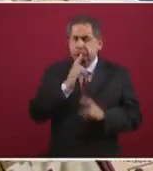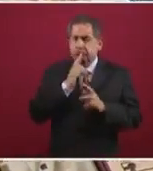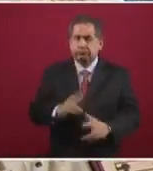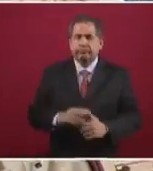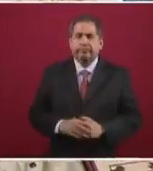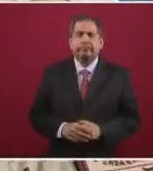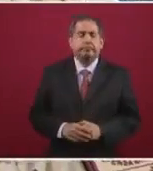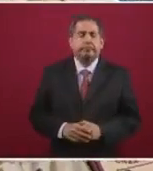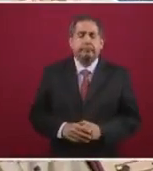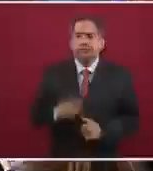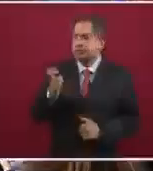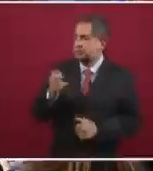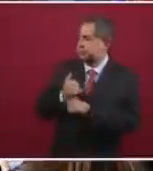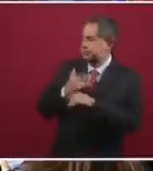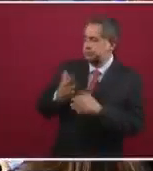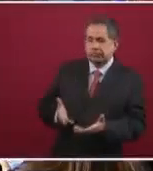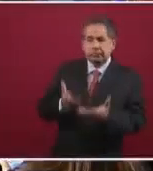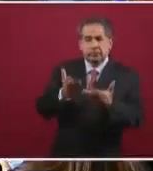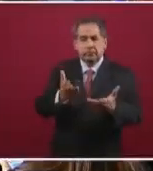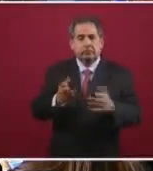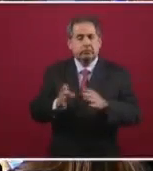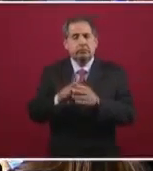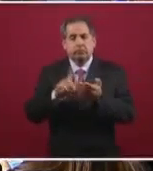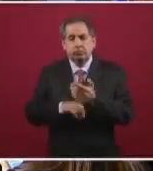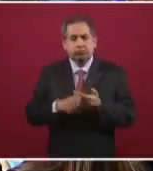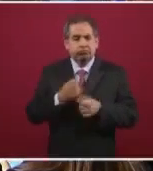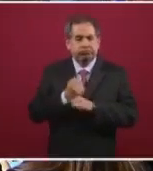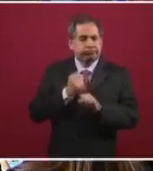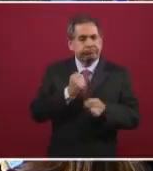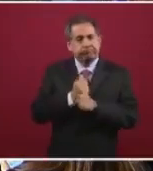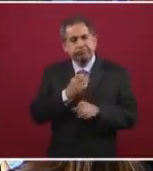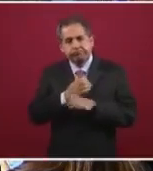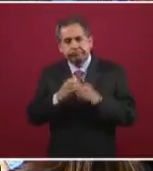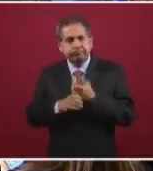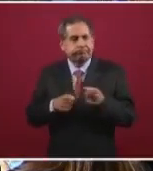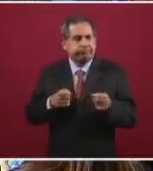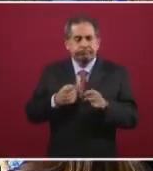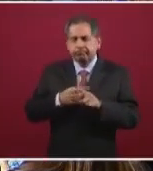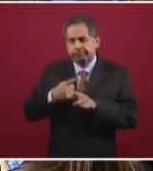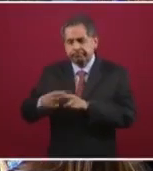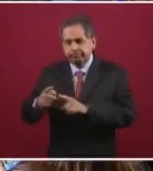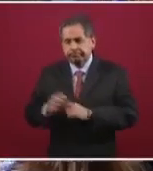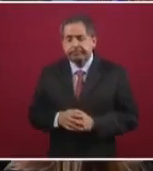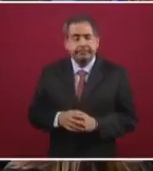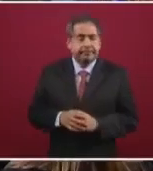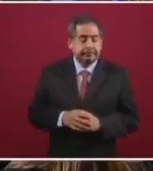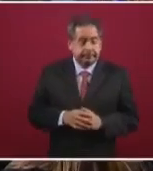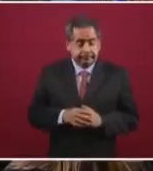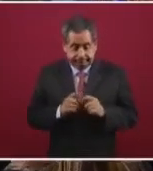resultados. Esa es la información sobre las armas. Los números no son